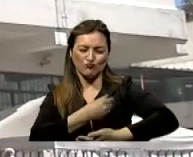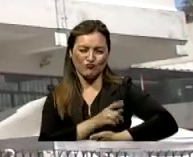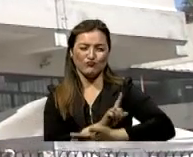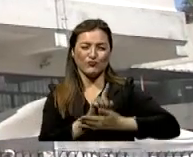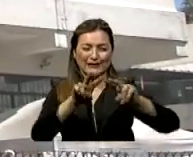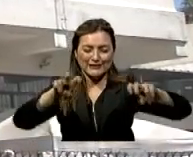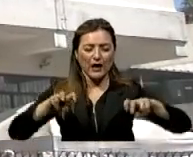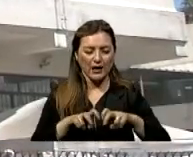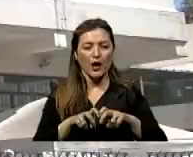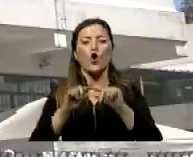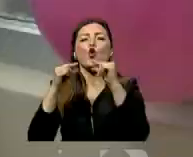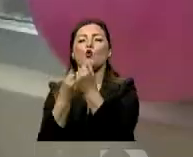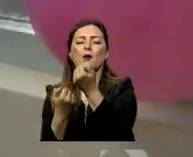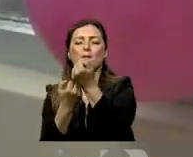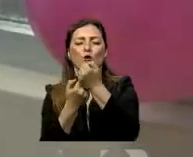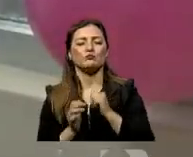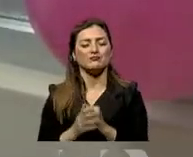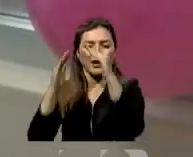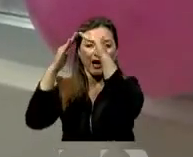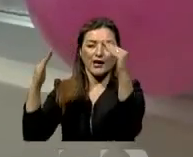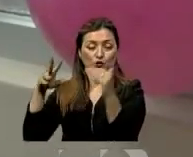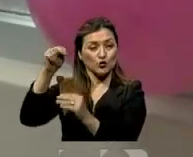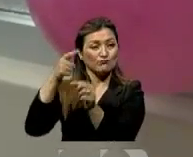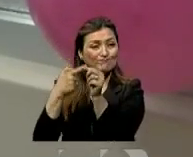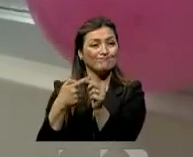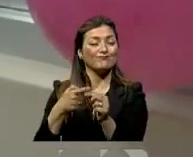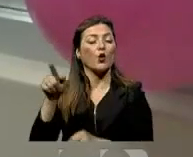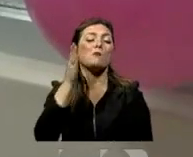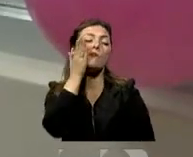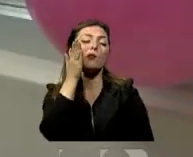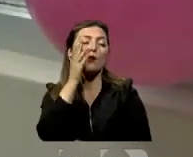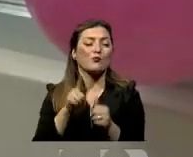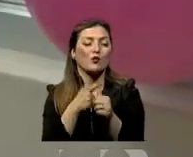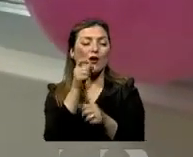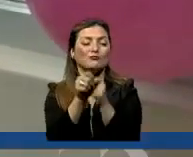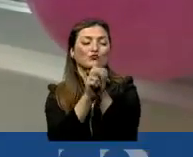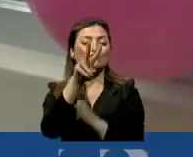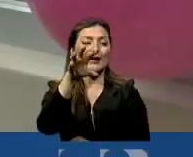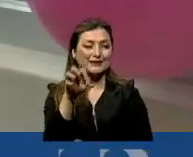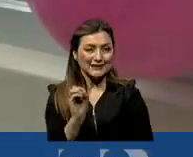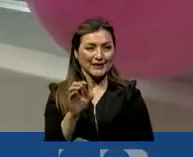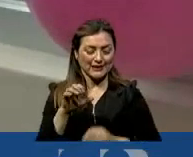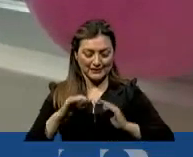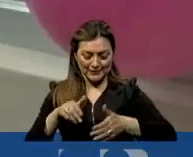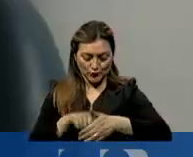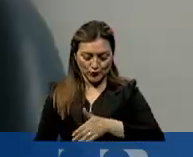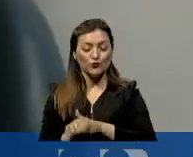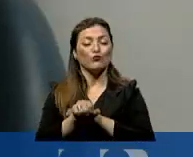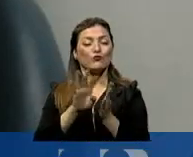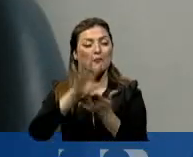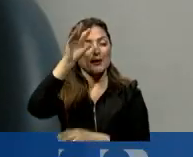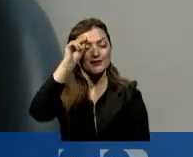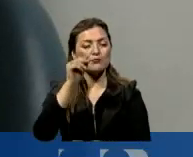las casas ubicado en el norte de quito llegó o danny sánchez una madre primeriza de 20 años de edad quien señala lo aprendido